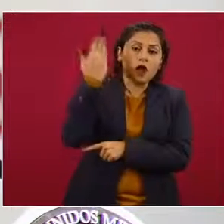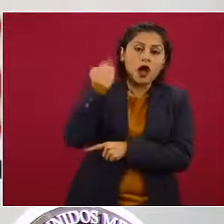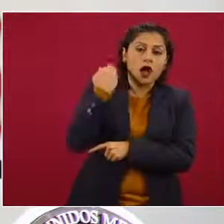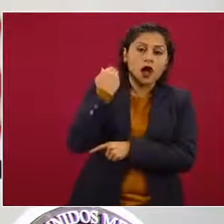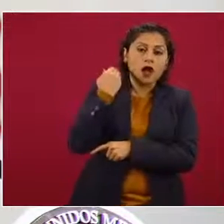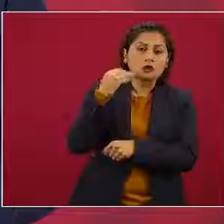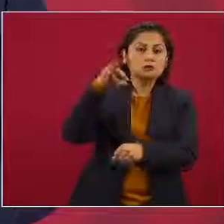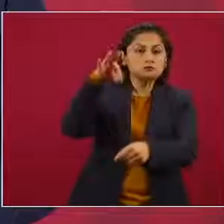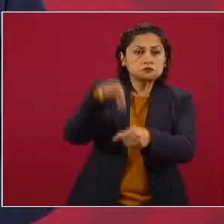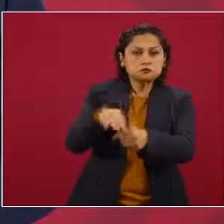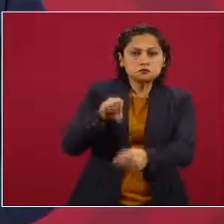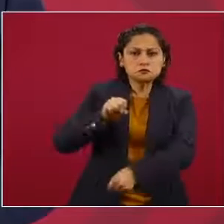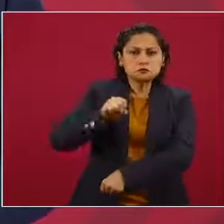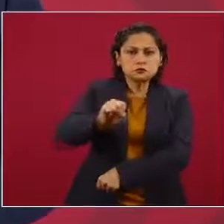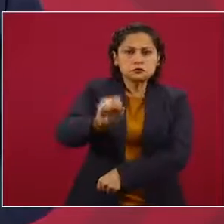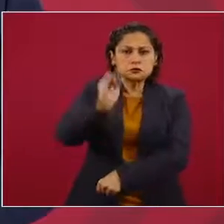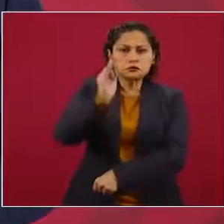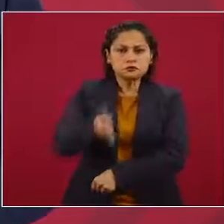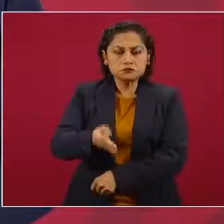Y muchos